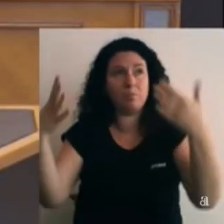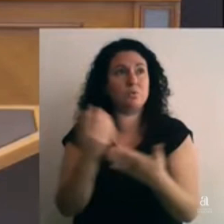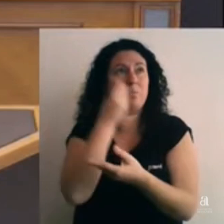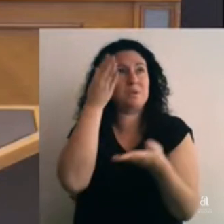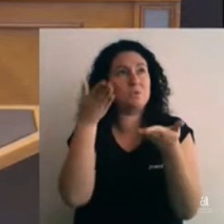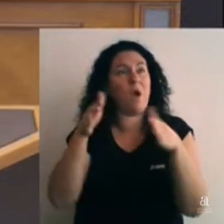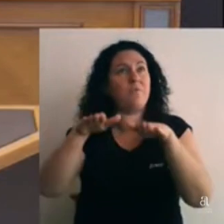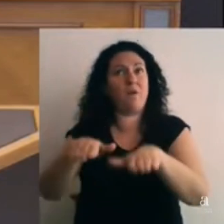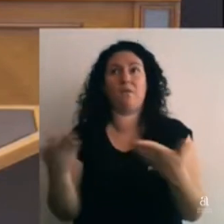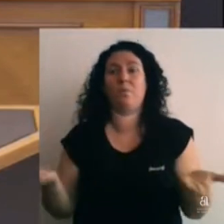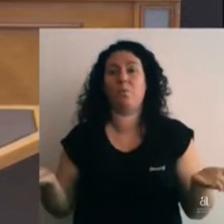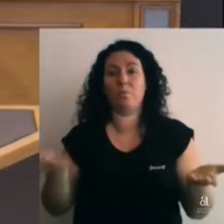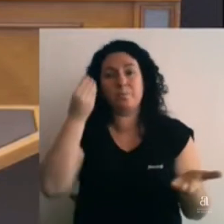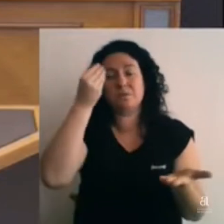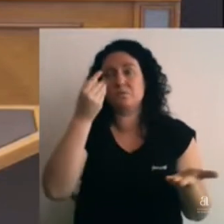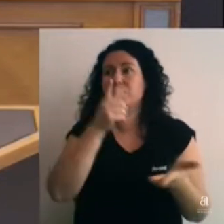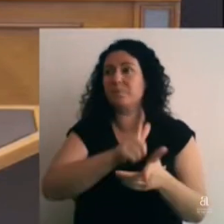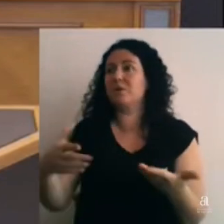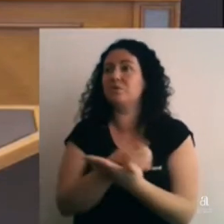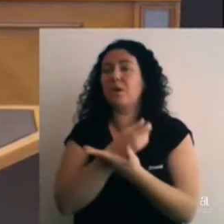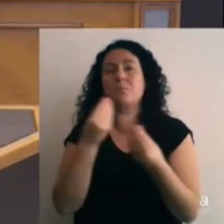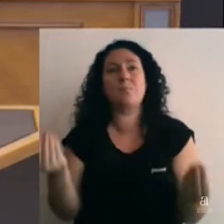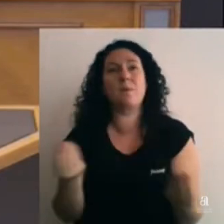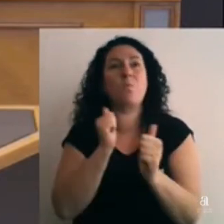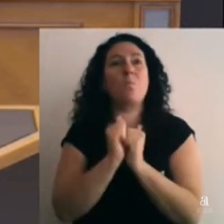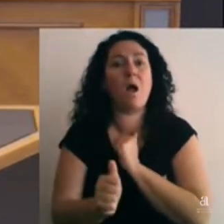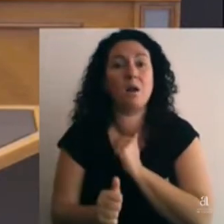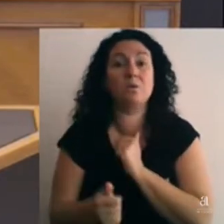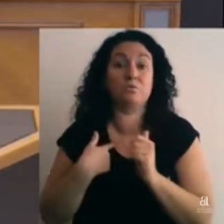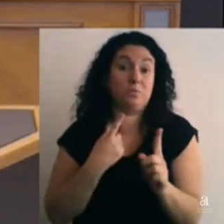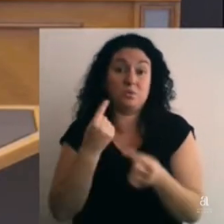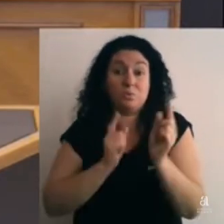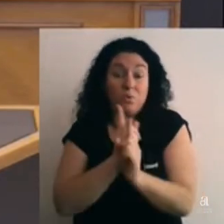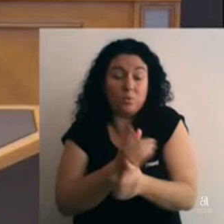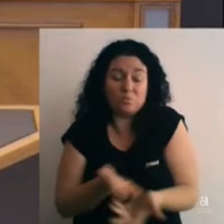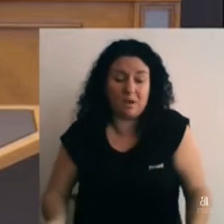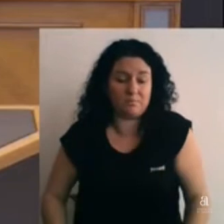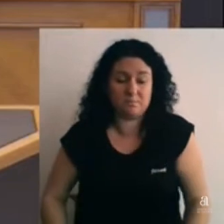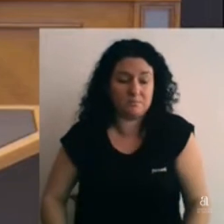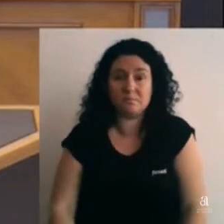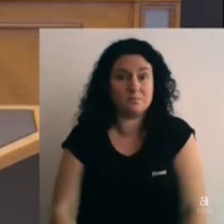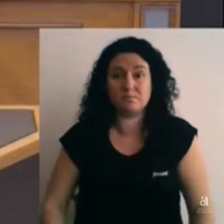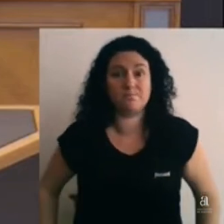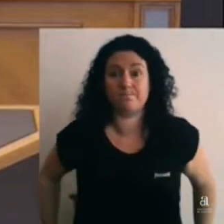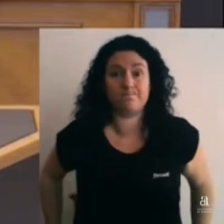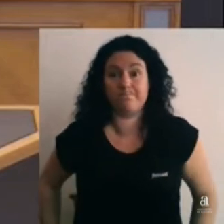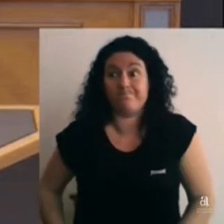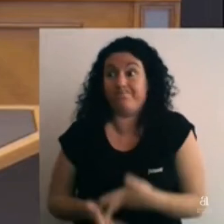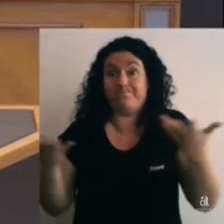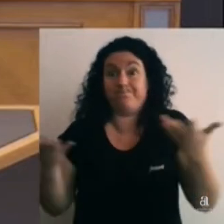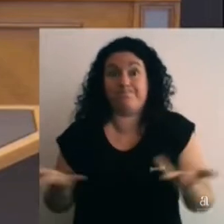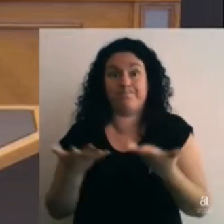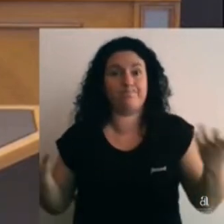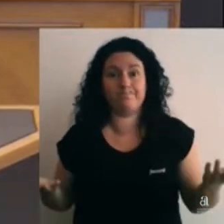pensando en qué es lo mejor para los ciudadanos de esta provincia, votamos en contra de este presupuesto, porque no incluye la medida